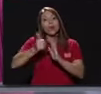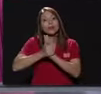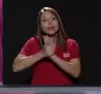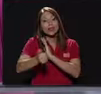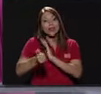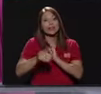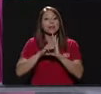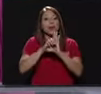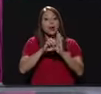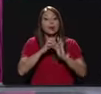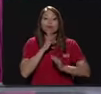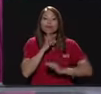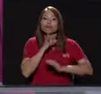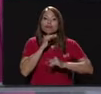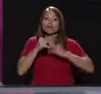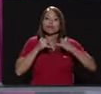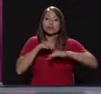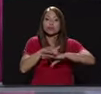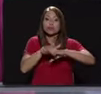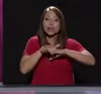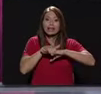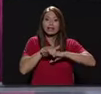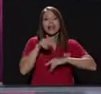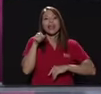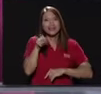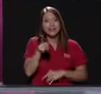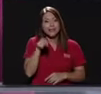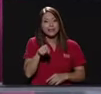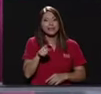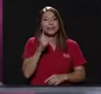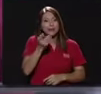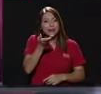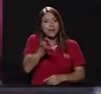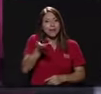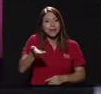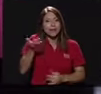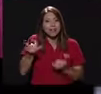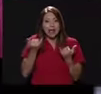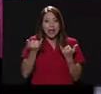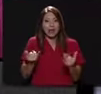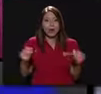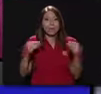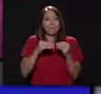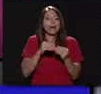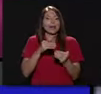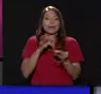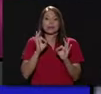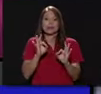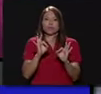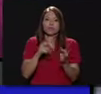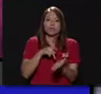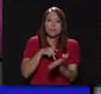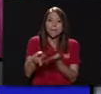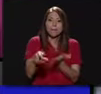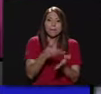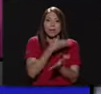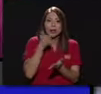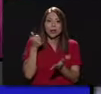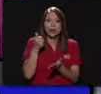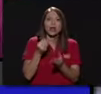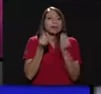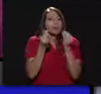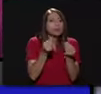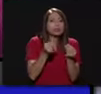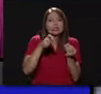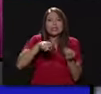es de las cualidades o herramientas que mejor, digamos, se pagan en el mercado de trabajo, por así decirlo, o sea, se demanda